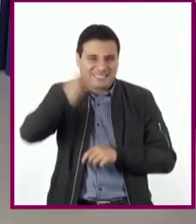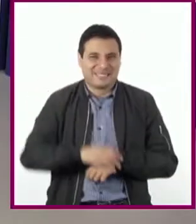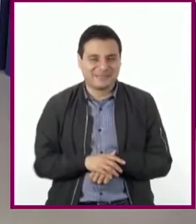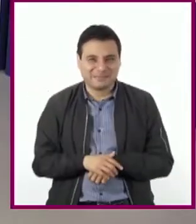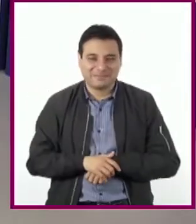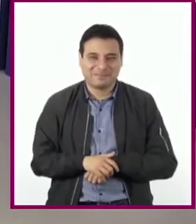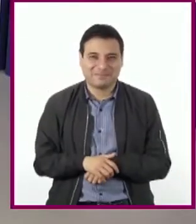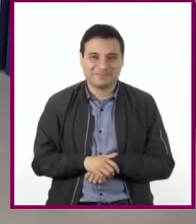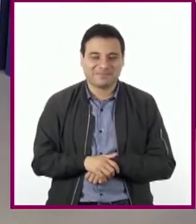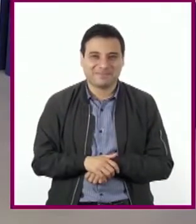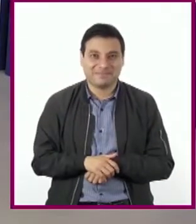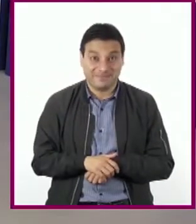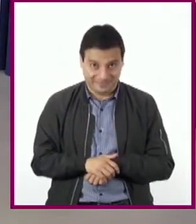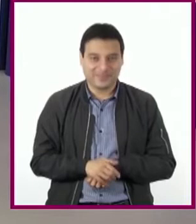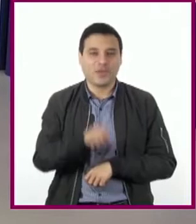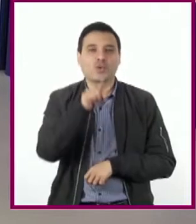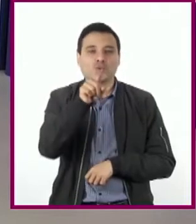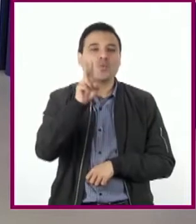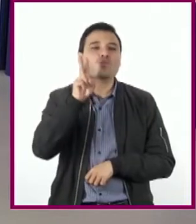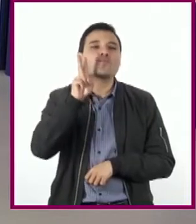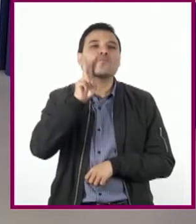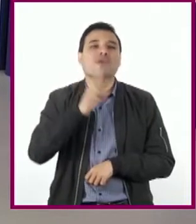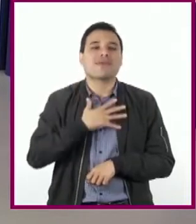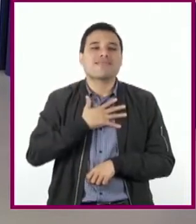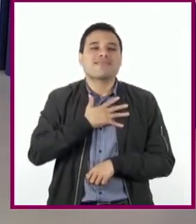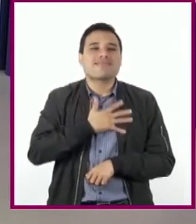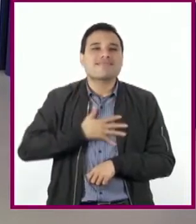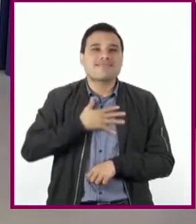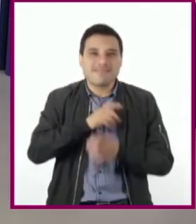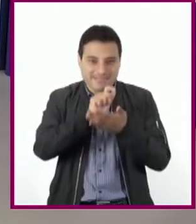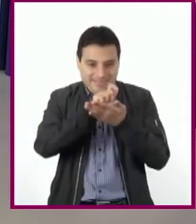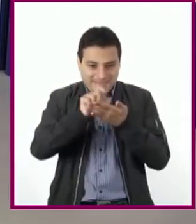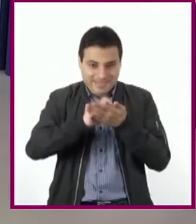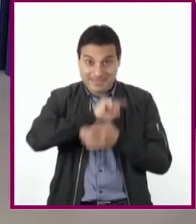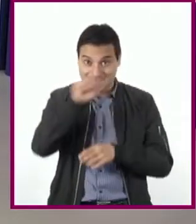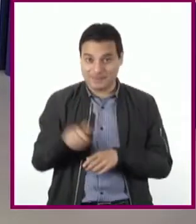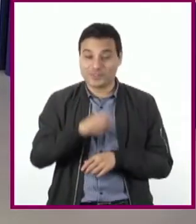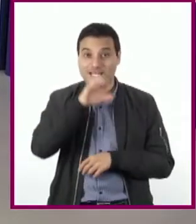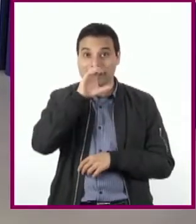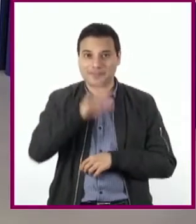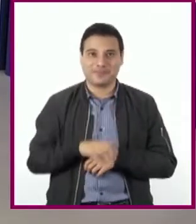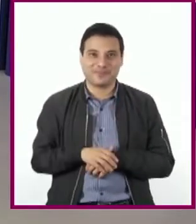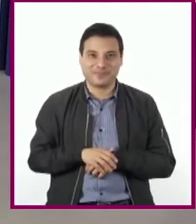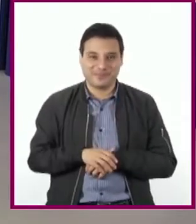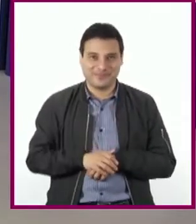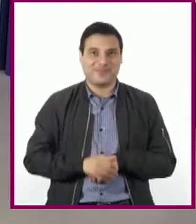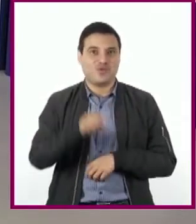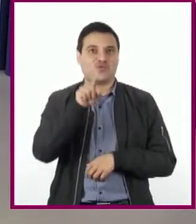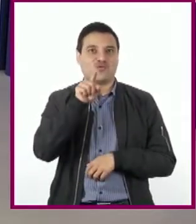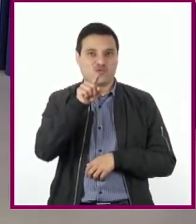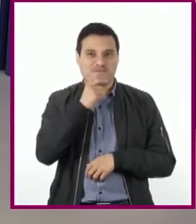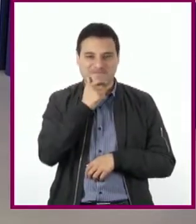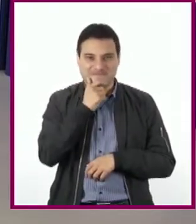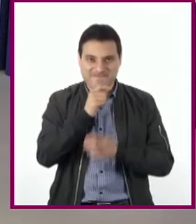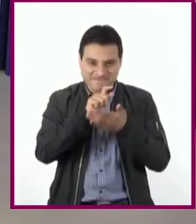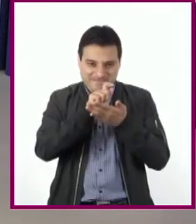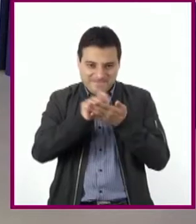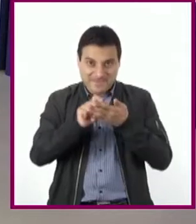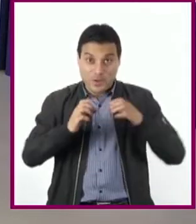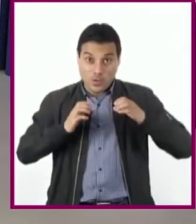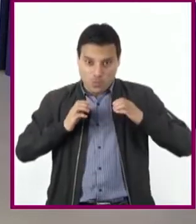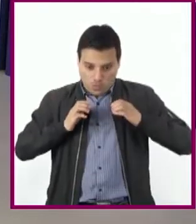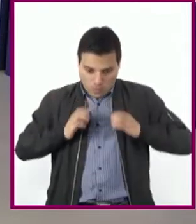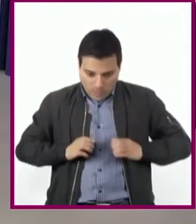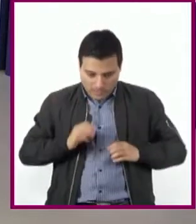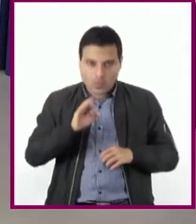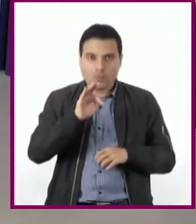elijas. Hagan la prueba, verán que se sorprenderán. Estamos explorando las posibilidades expresivas del cuerpo al contar